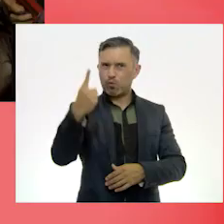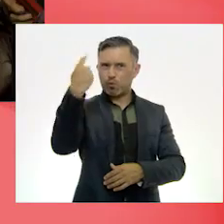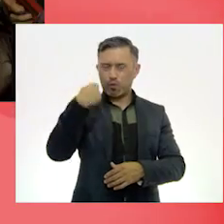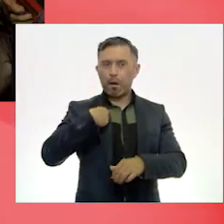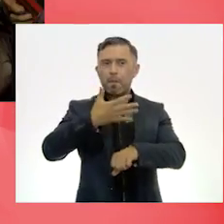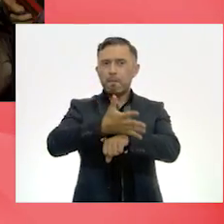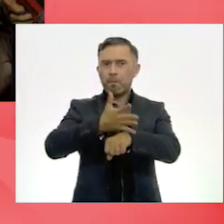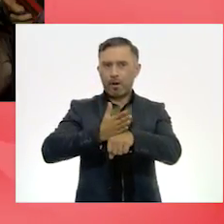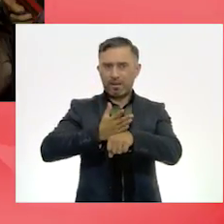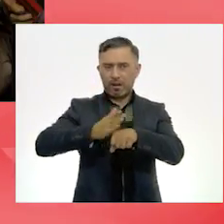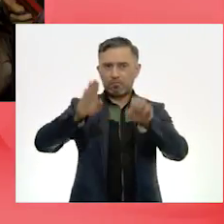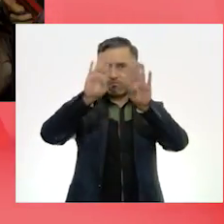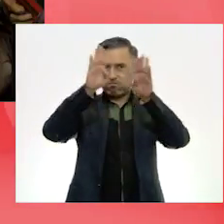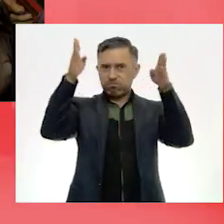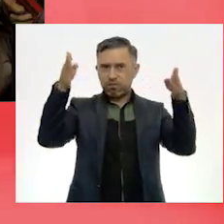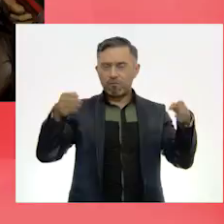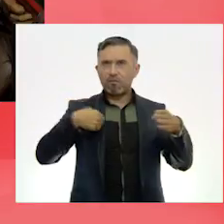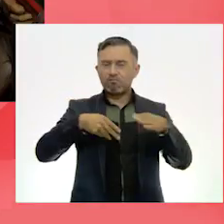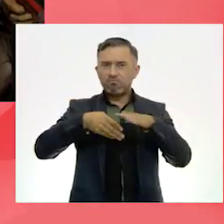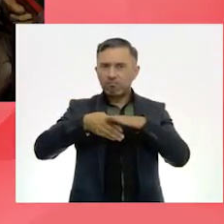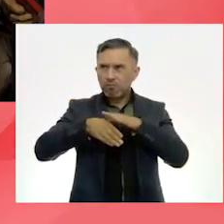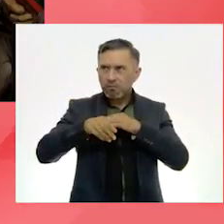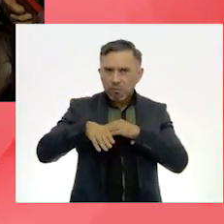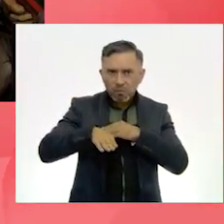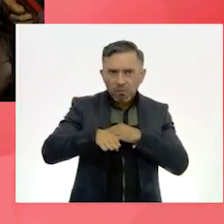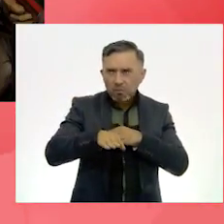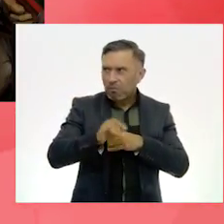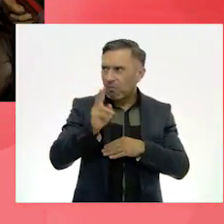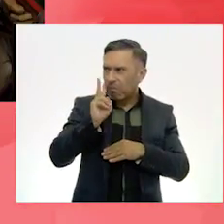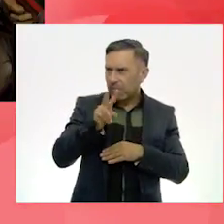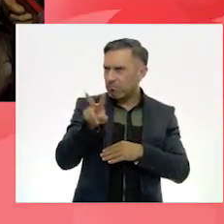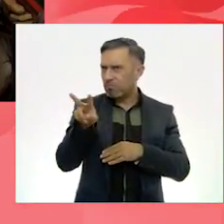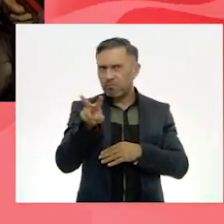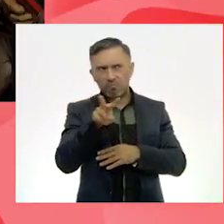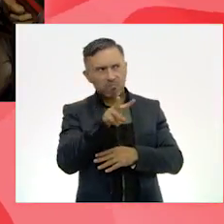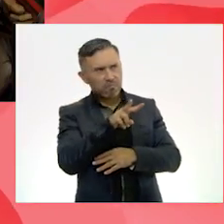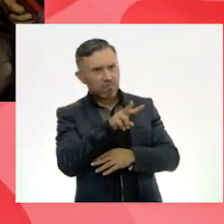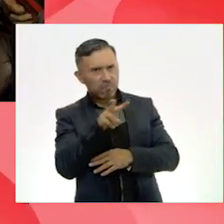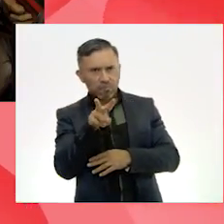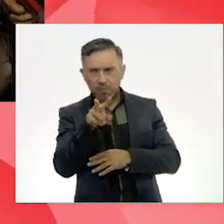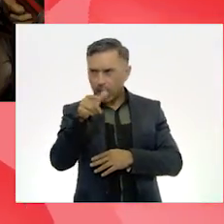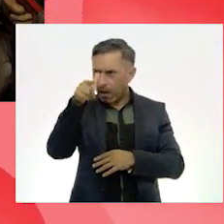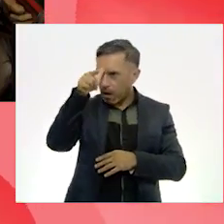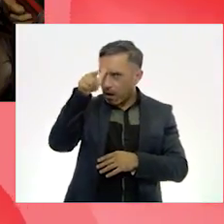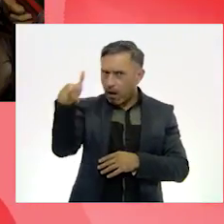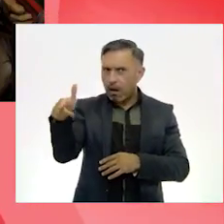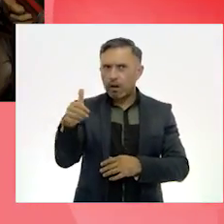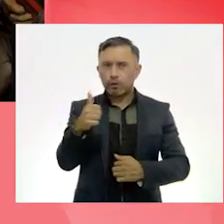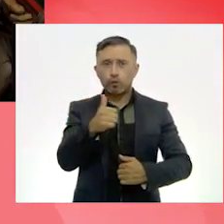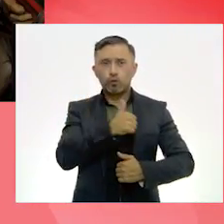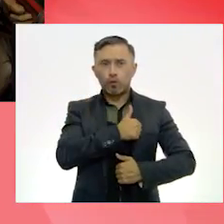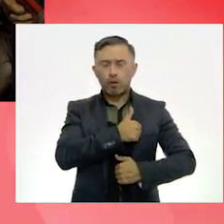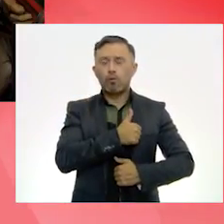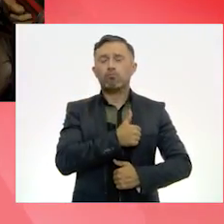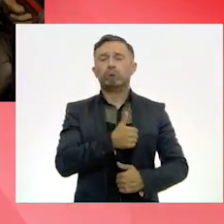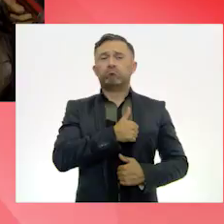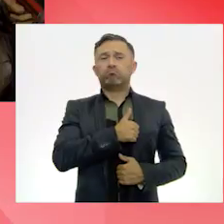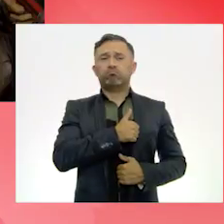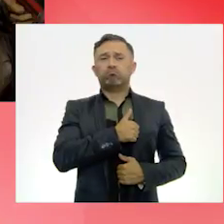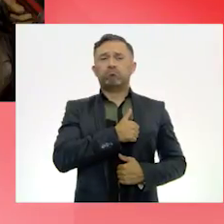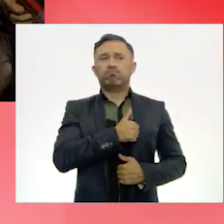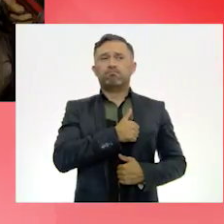de entrada y debió haber estado viendo hacia los lados, y lo que ve es soldados disciplinados que le